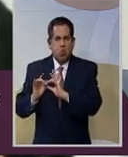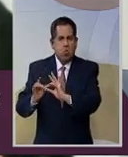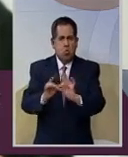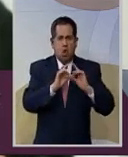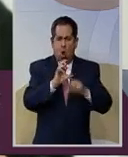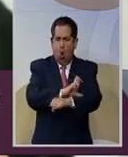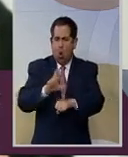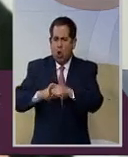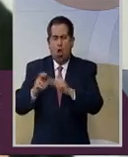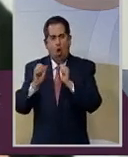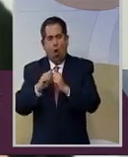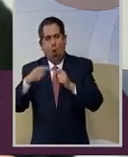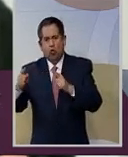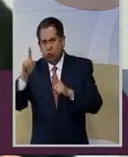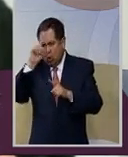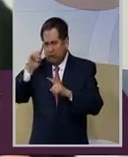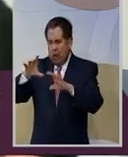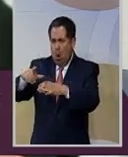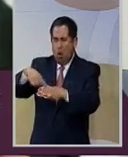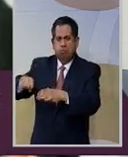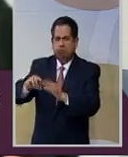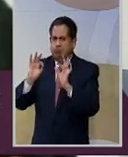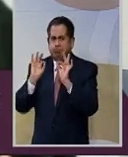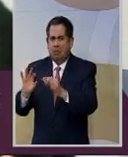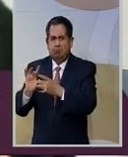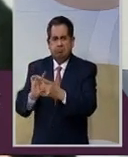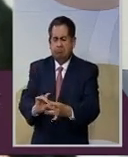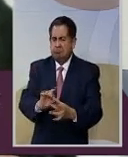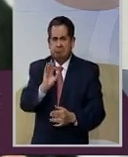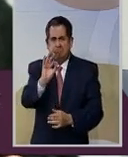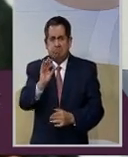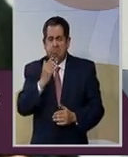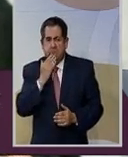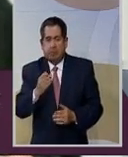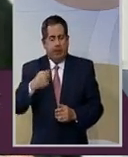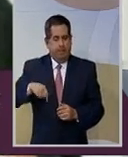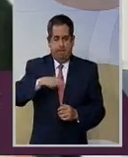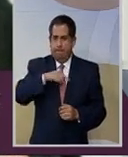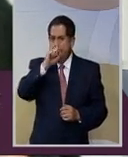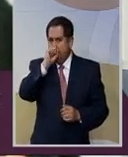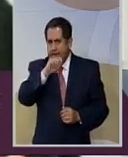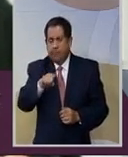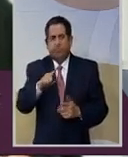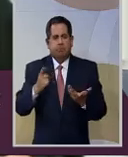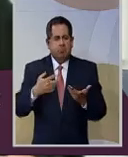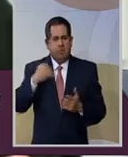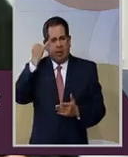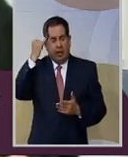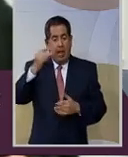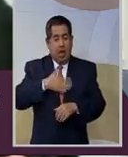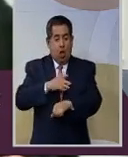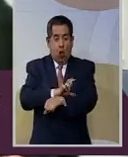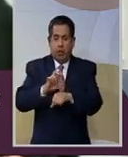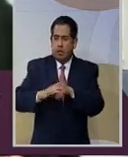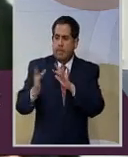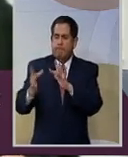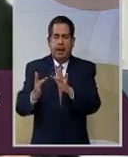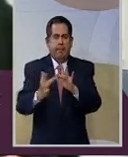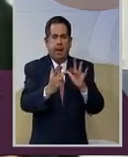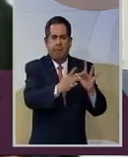con sus consejos generales y en el mismo sentido, nosotros tenemos en coordinación con los